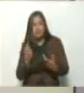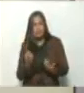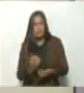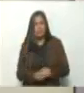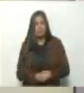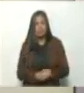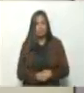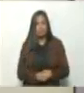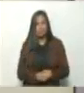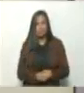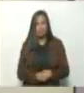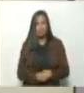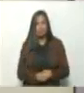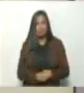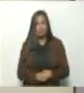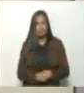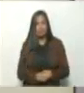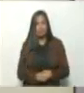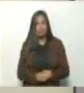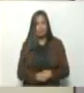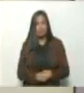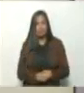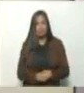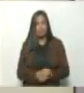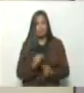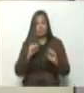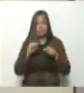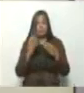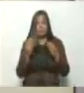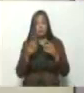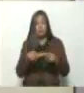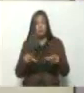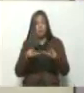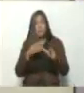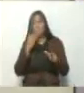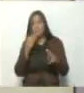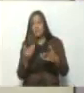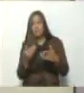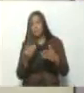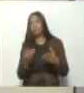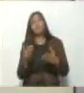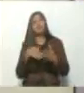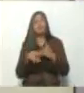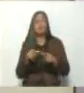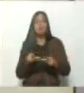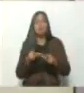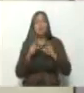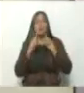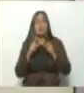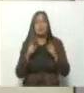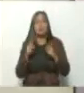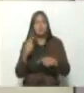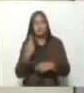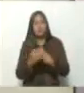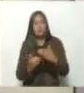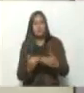los contenedores? Sí, hay muchos lugares donde solicitan contenedores, que son avenidas